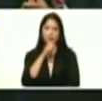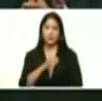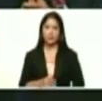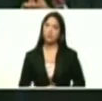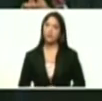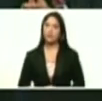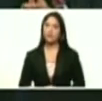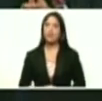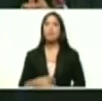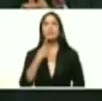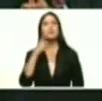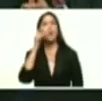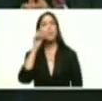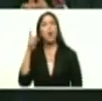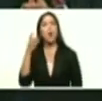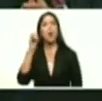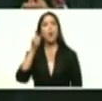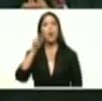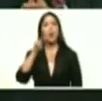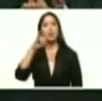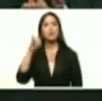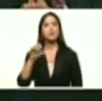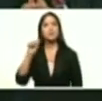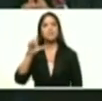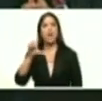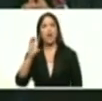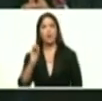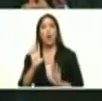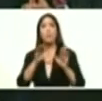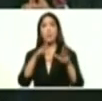Dicen que Gonzalo Barrios fue el padrino político de Ramos Alup.